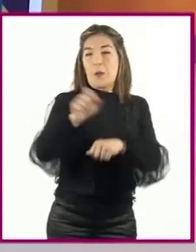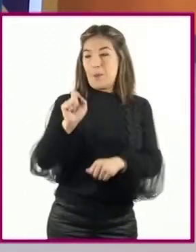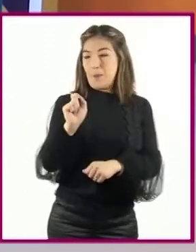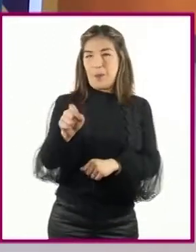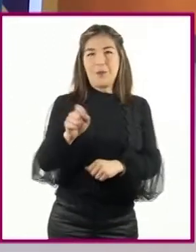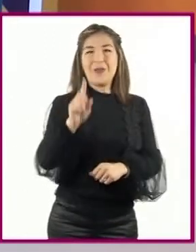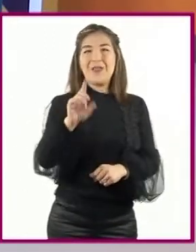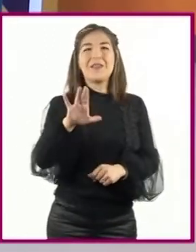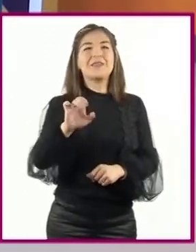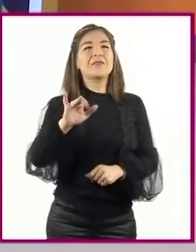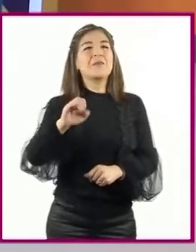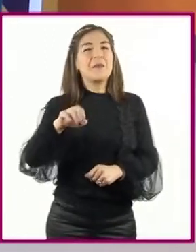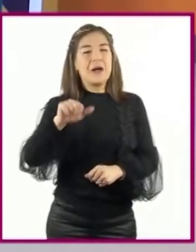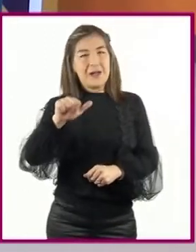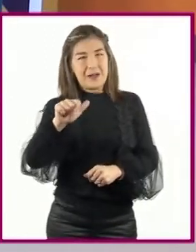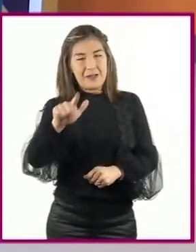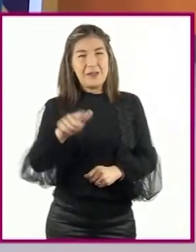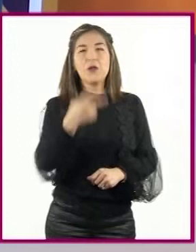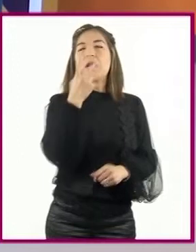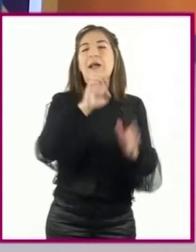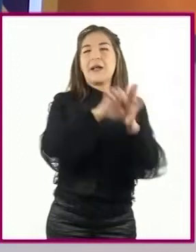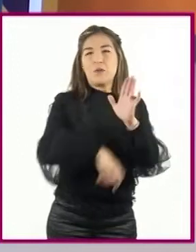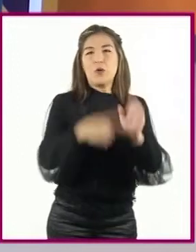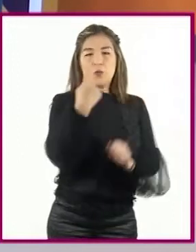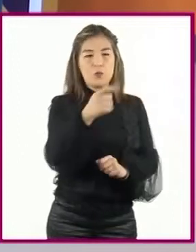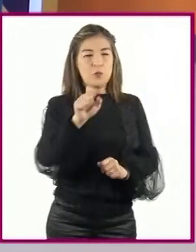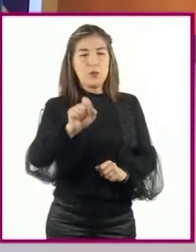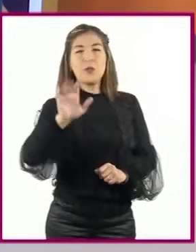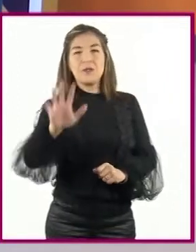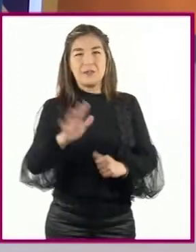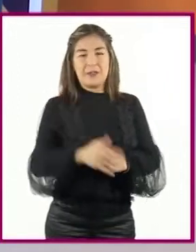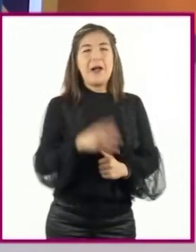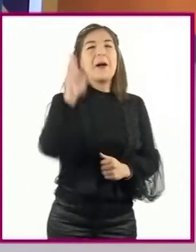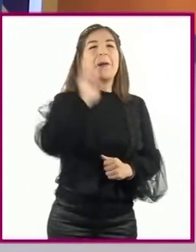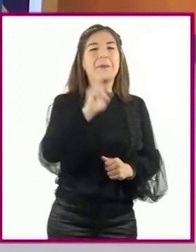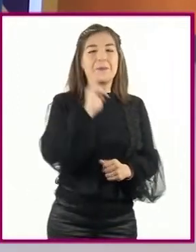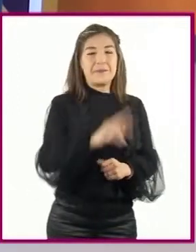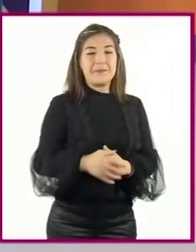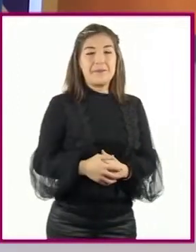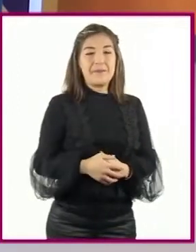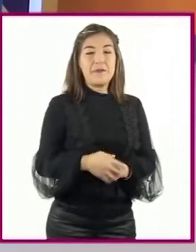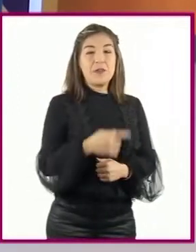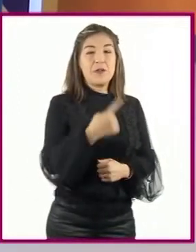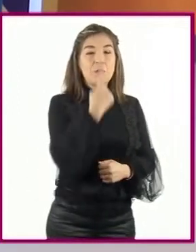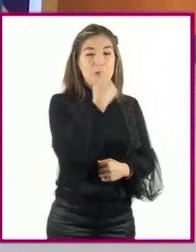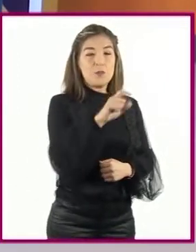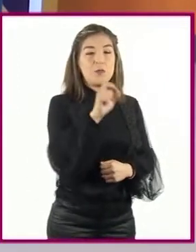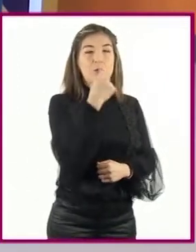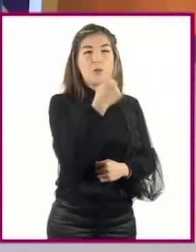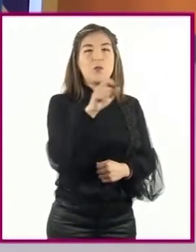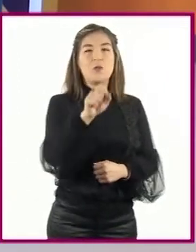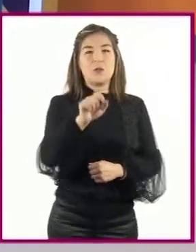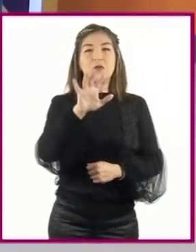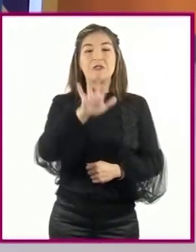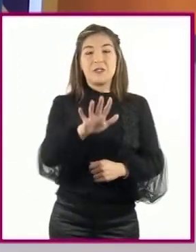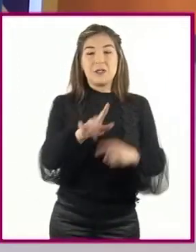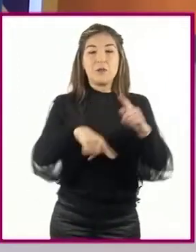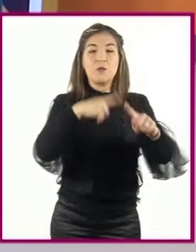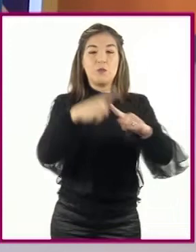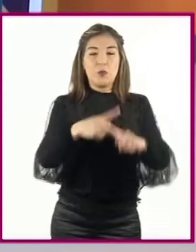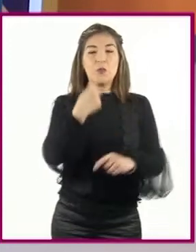Por ejemplo, 1.5. Multipliquemos el dividendo 7 y el divisor 4 por